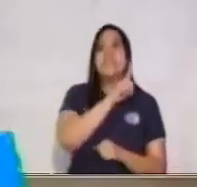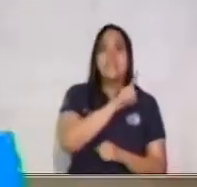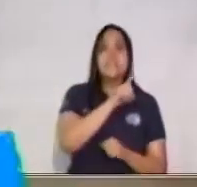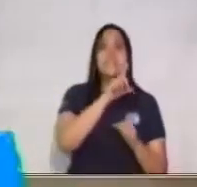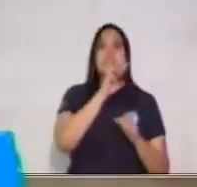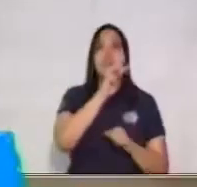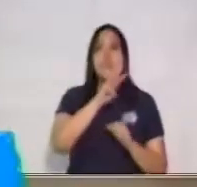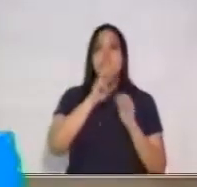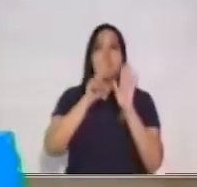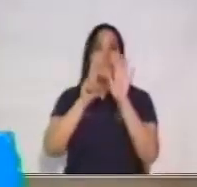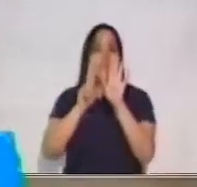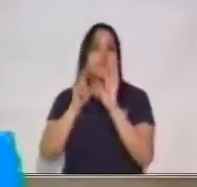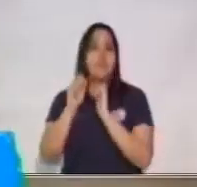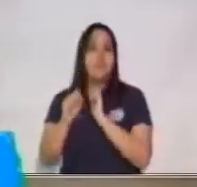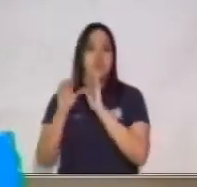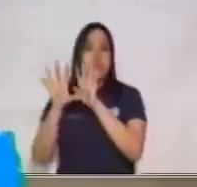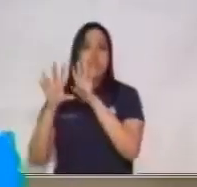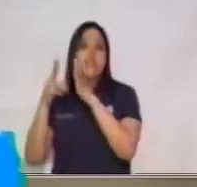137,17 grados.